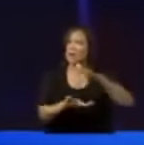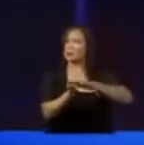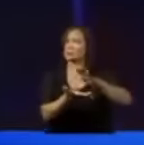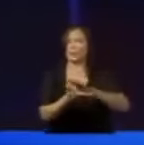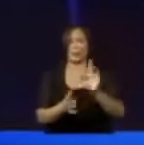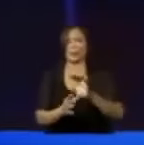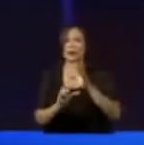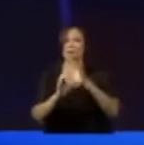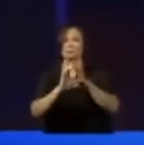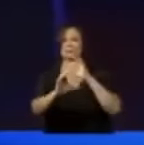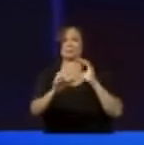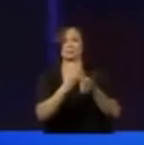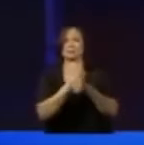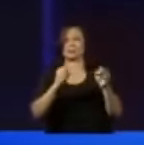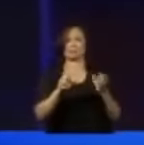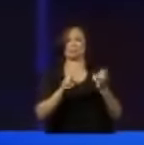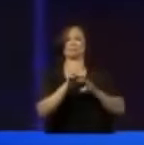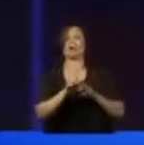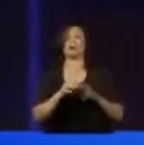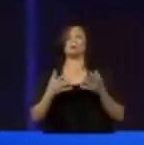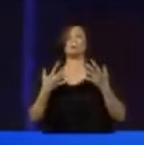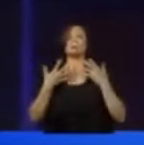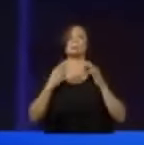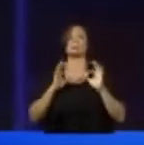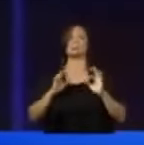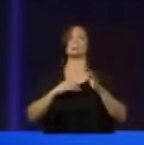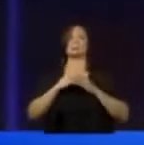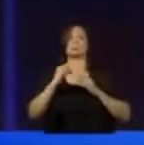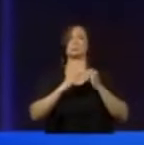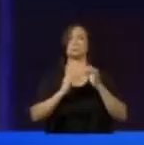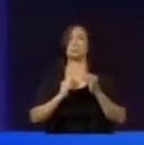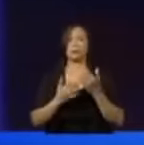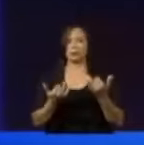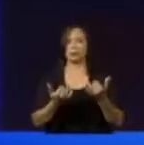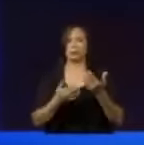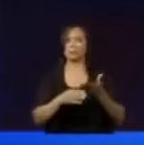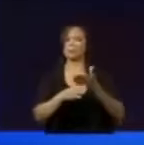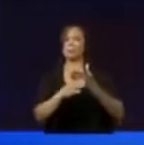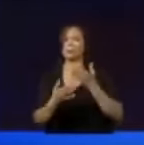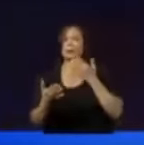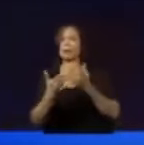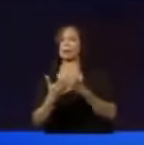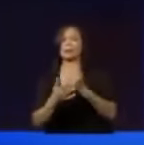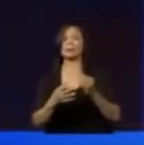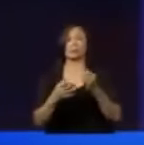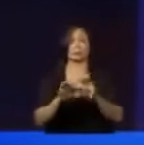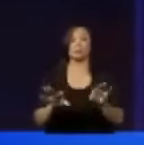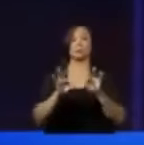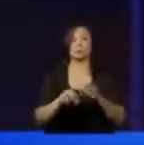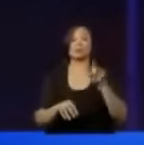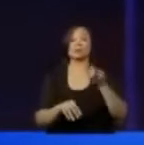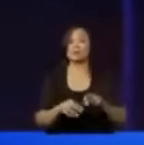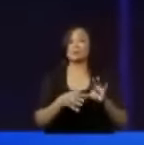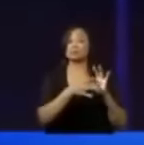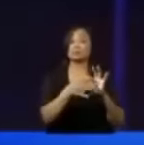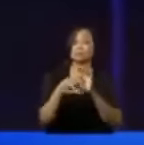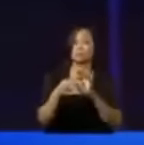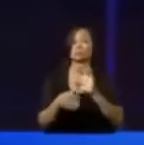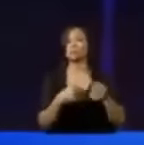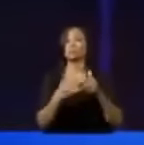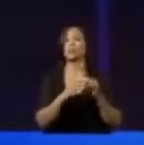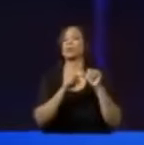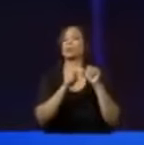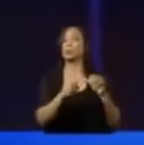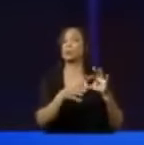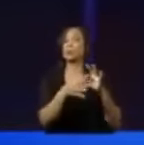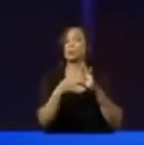de diferentes niveles de peligro. O sea, estamos avanzando ya en lo que es la parte de la calidad. Y esto es algo que sí, que tenemos que unirnos todos y